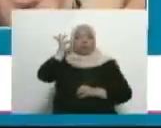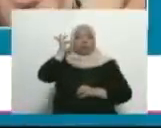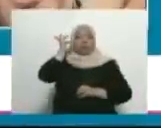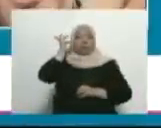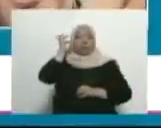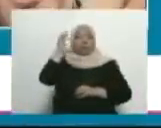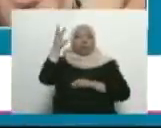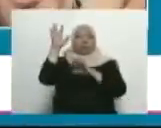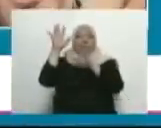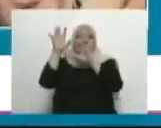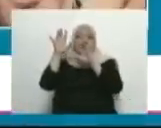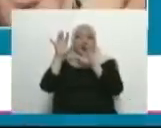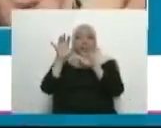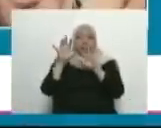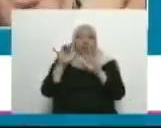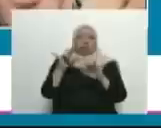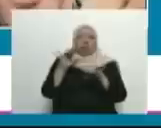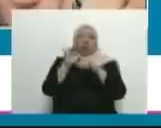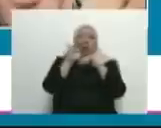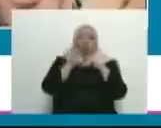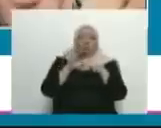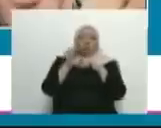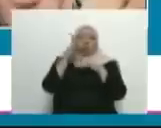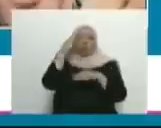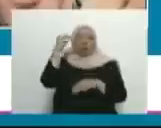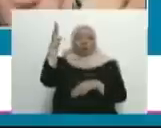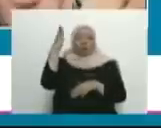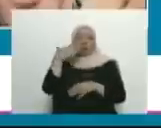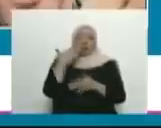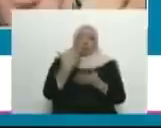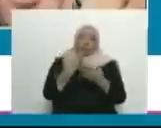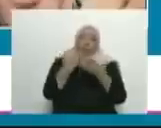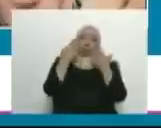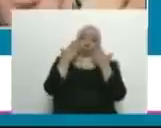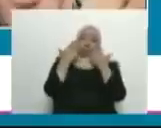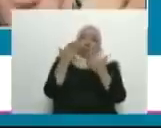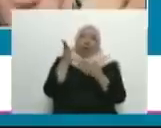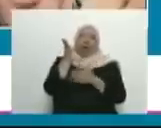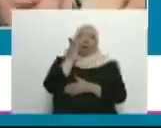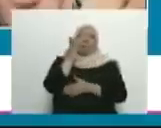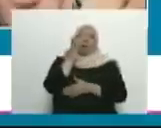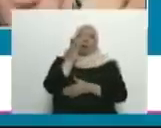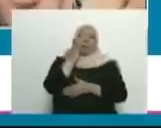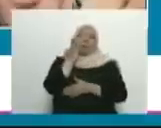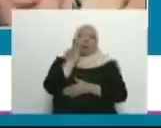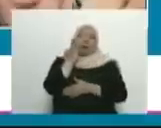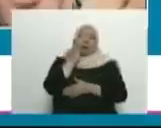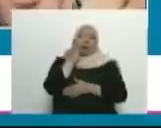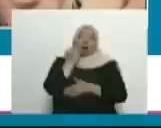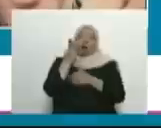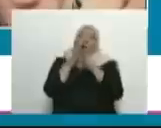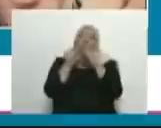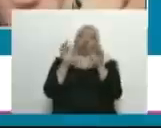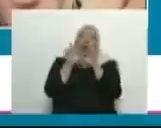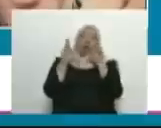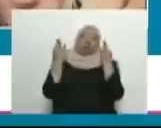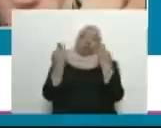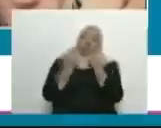bendiga, las proteja, las cuide siempre, a su señora madre, a todos sus